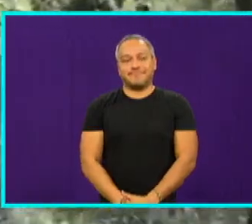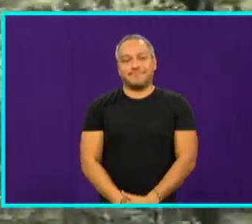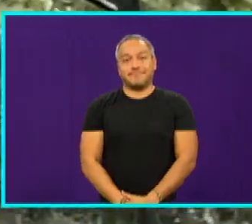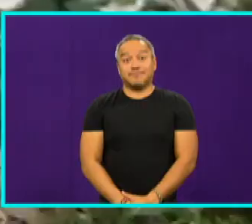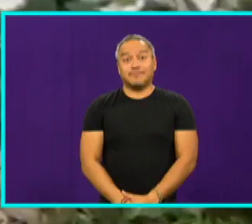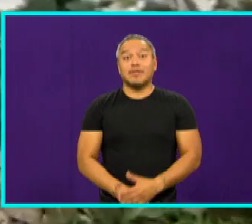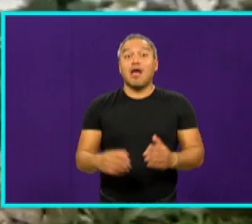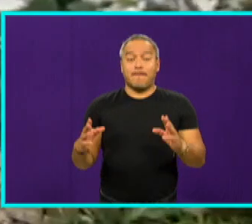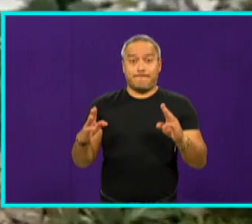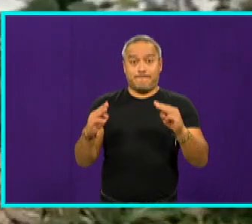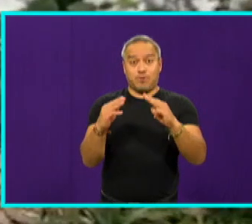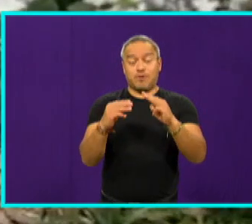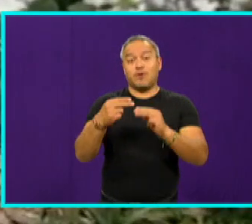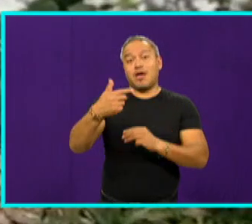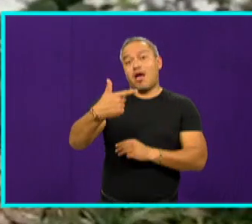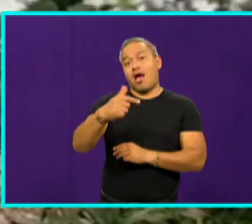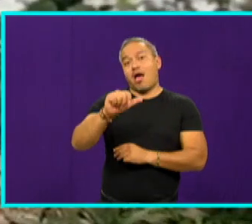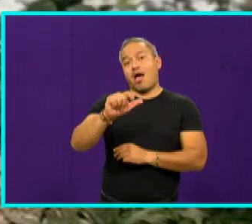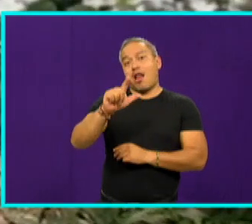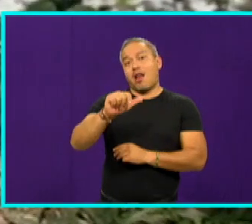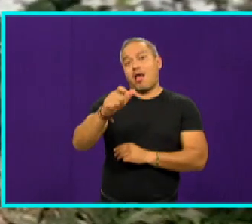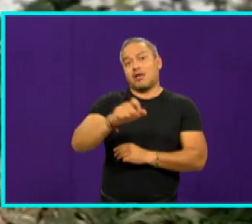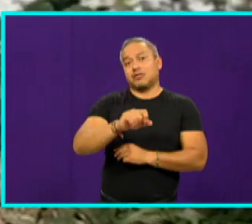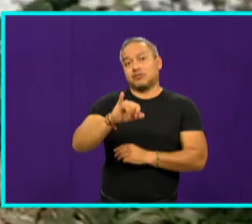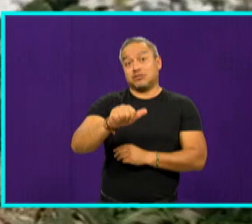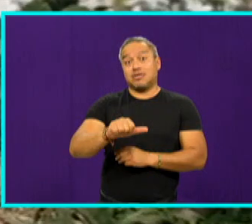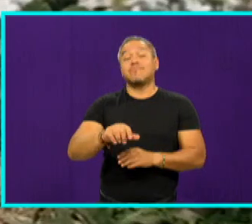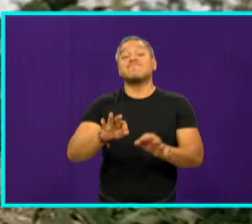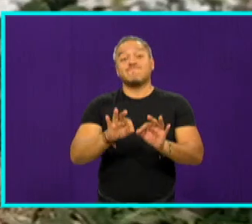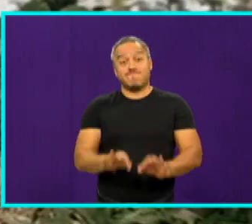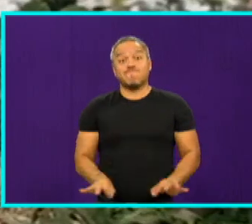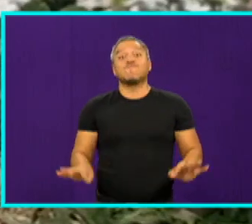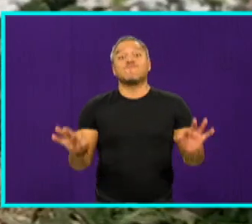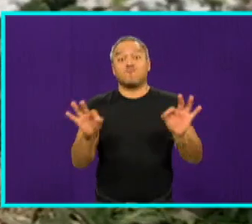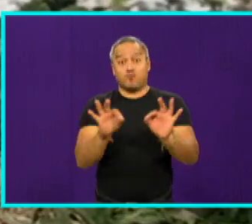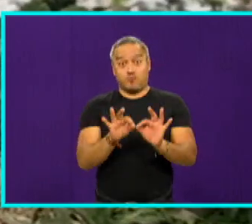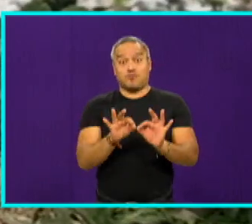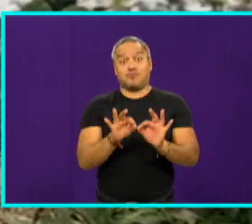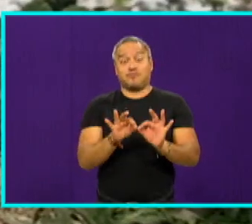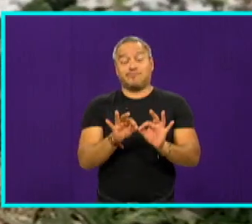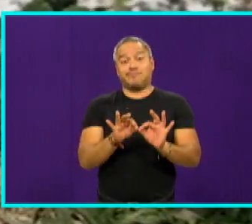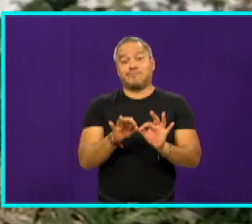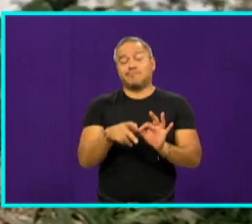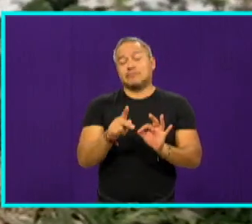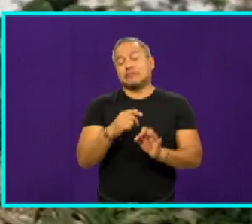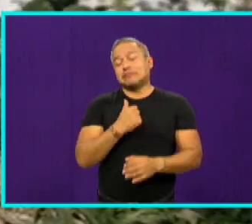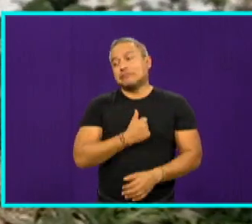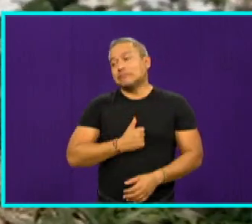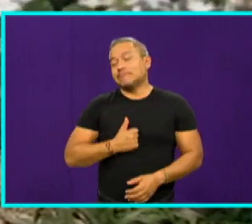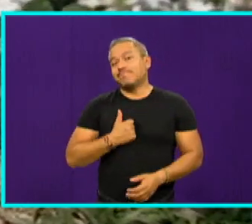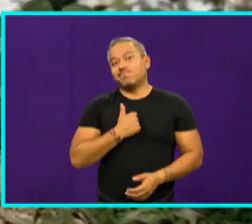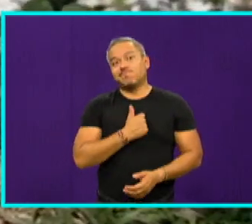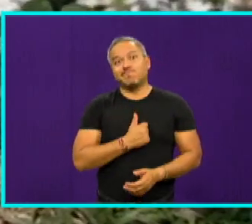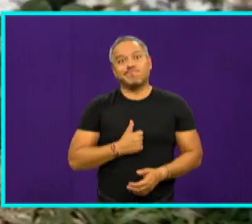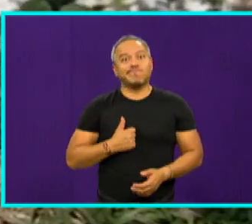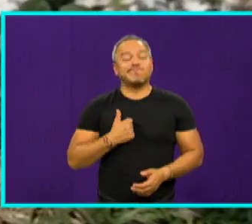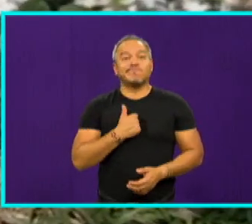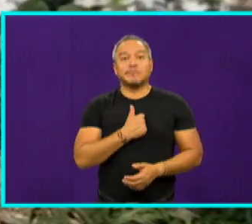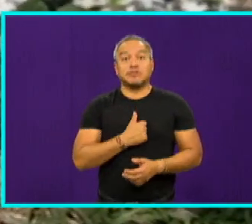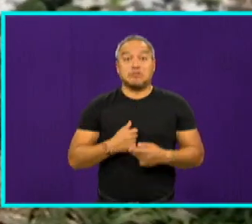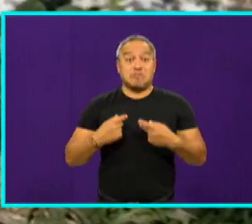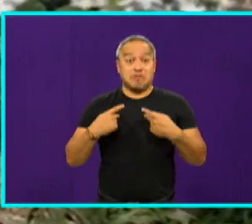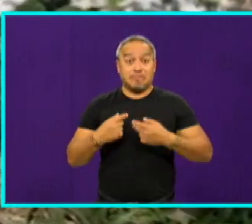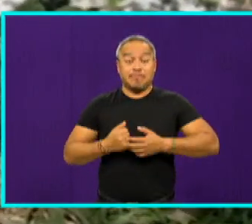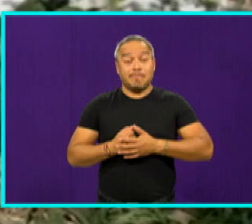El Cerro de la Galaxia es muy importante, pero lamentablemente por el crecimiento de